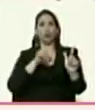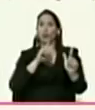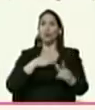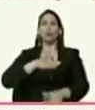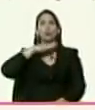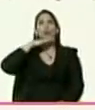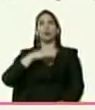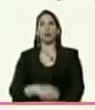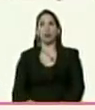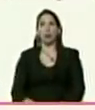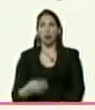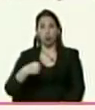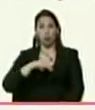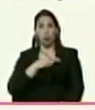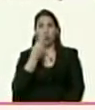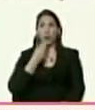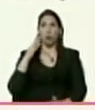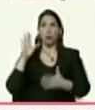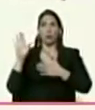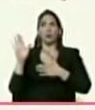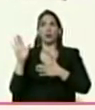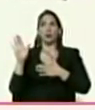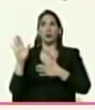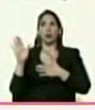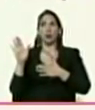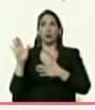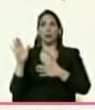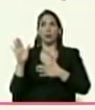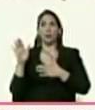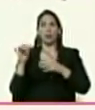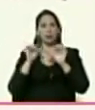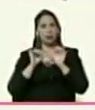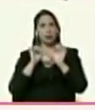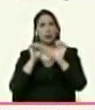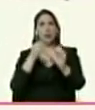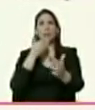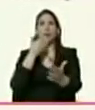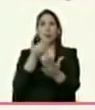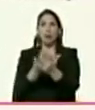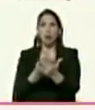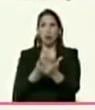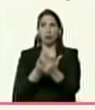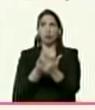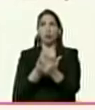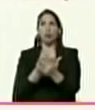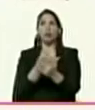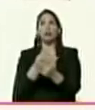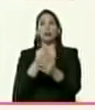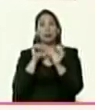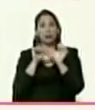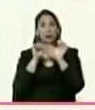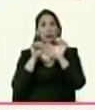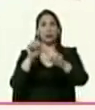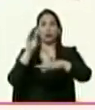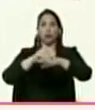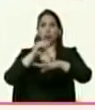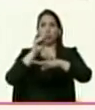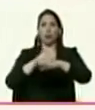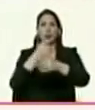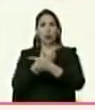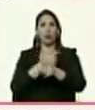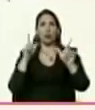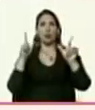suficiente. Nuestro compromiso es seguir presionando, seguir exigiendo, seguir solicitando la libertad de todos